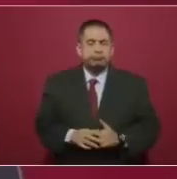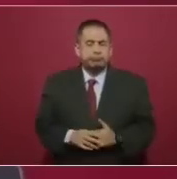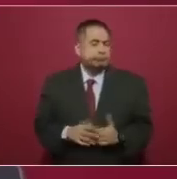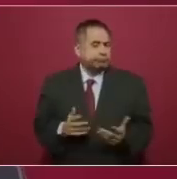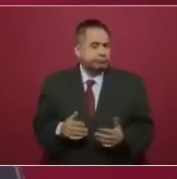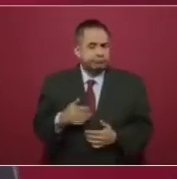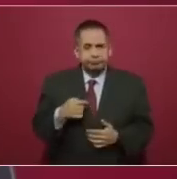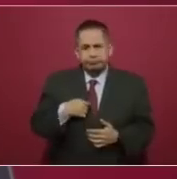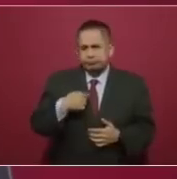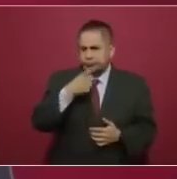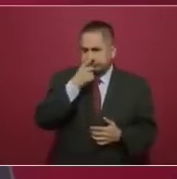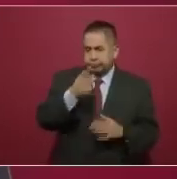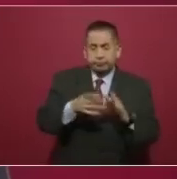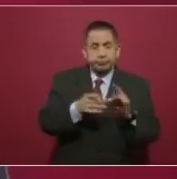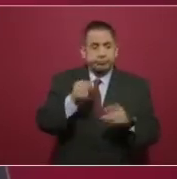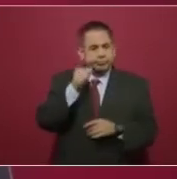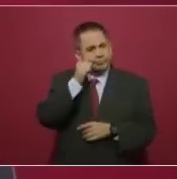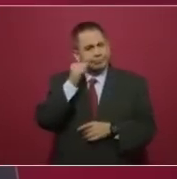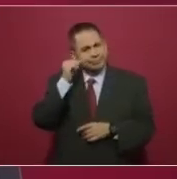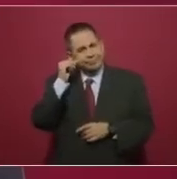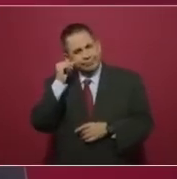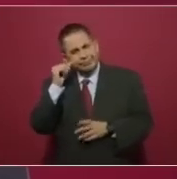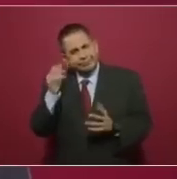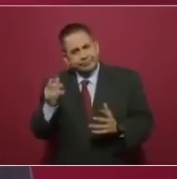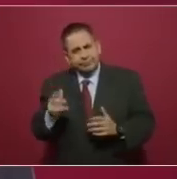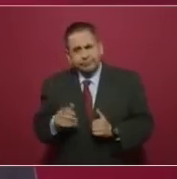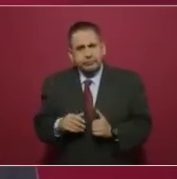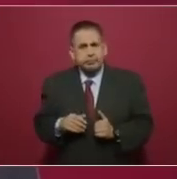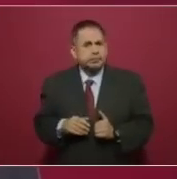Digo esto porque ayer